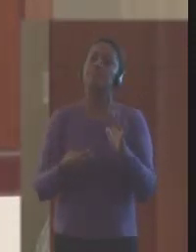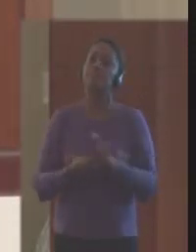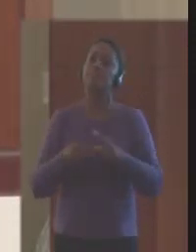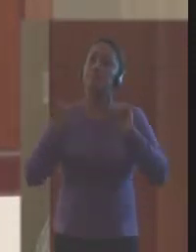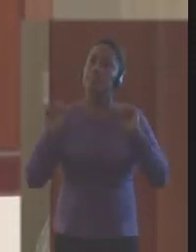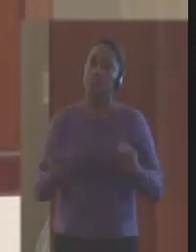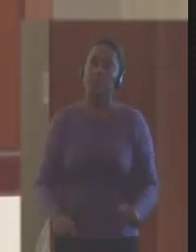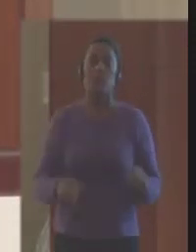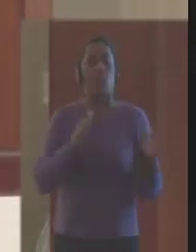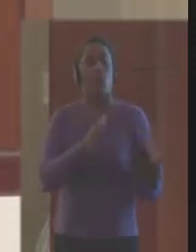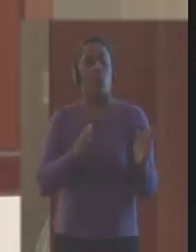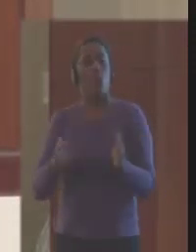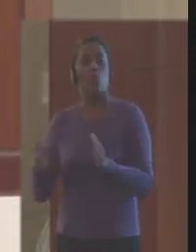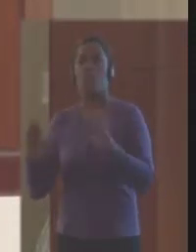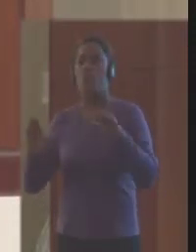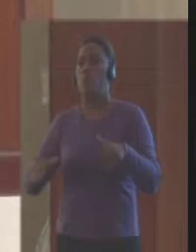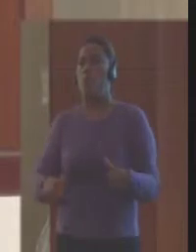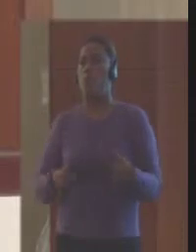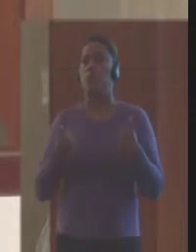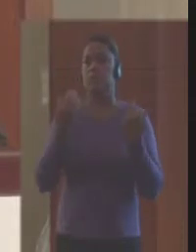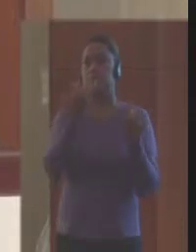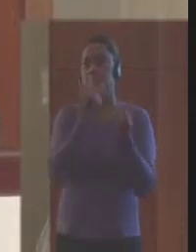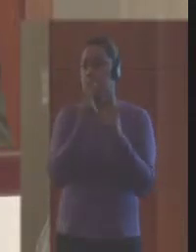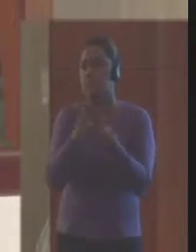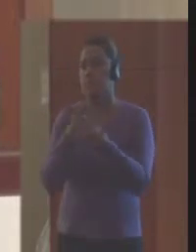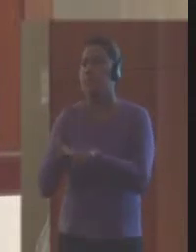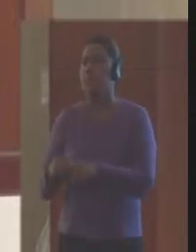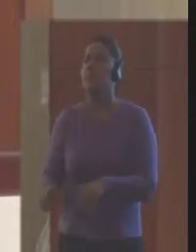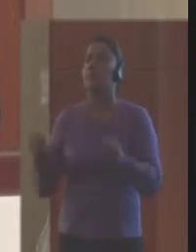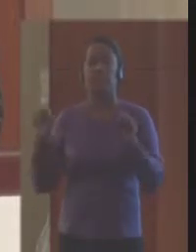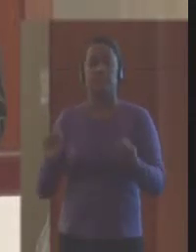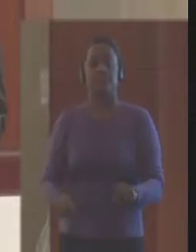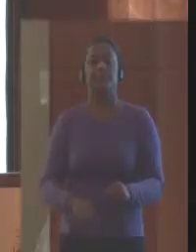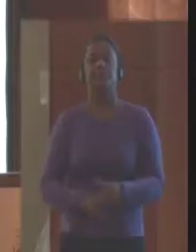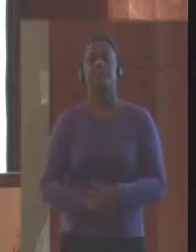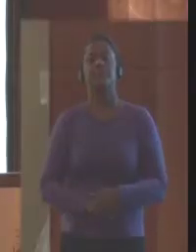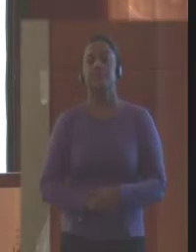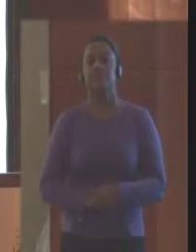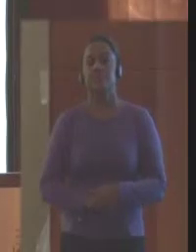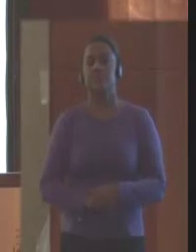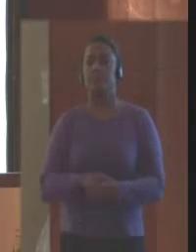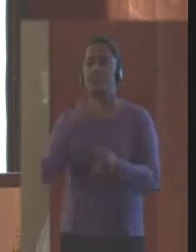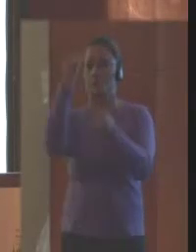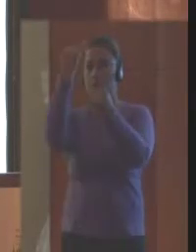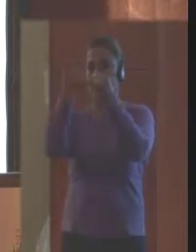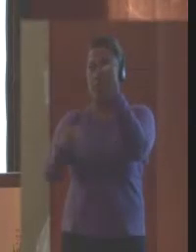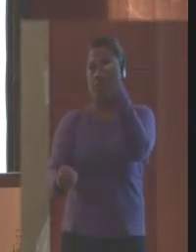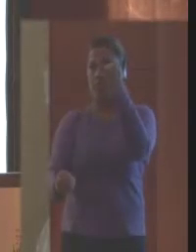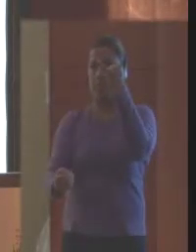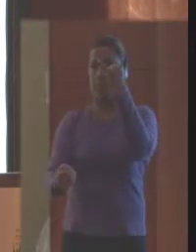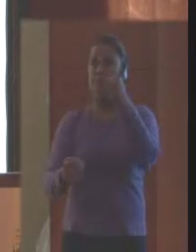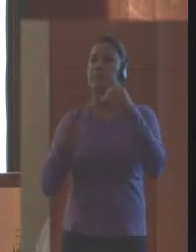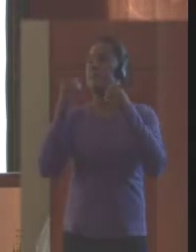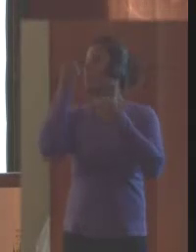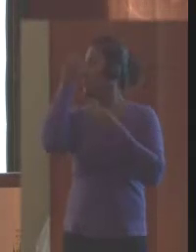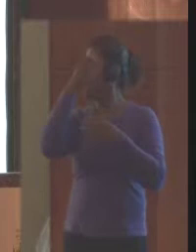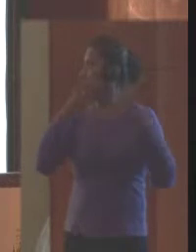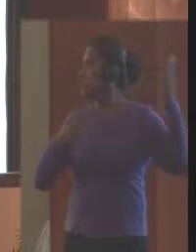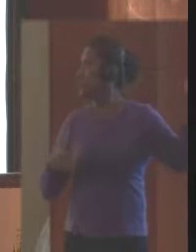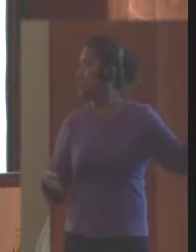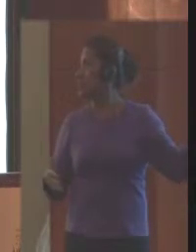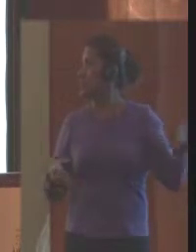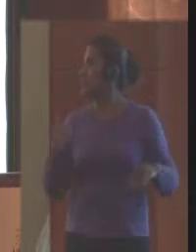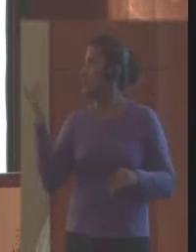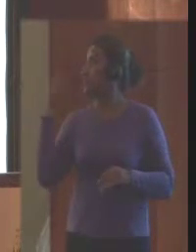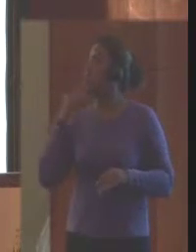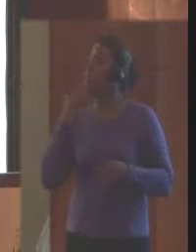no solamente que sea un tema de unos pocos o de unos expertos nomás. Y el último, que es el ejercicio que mostraba de